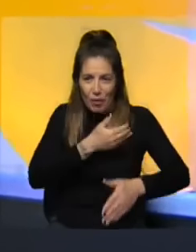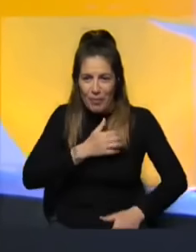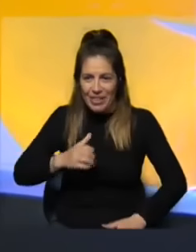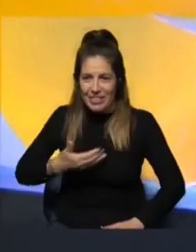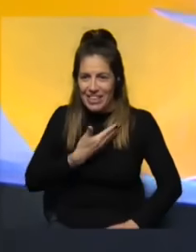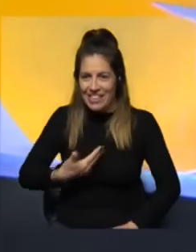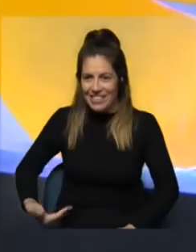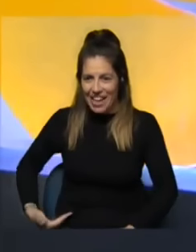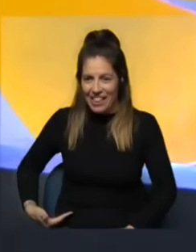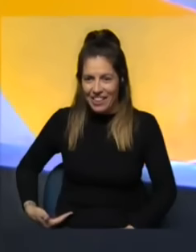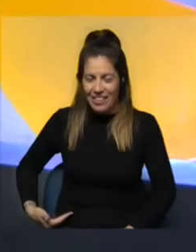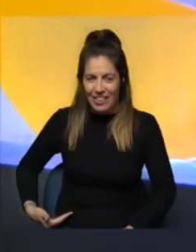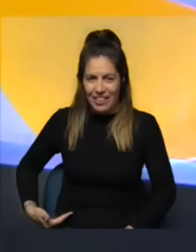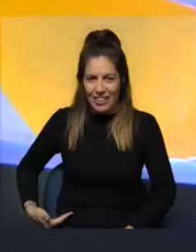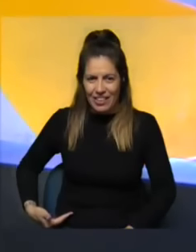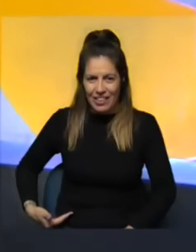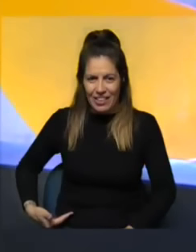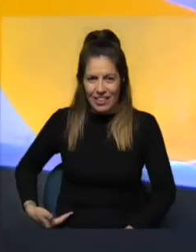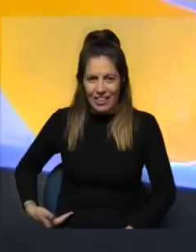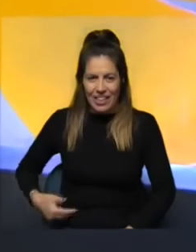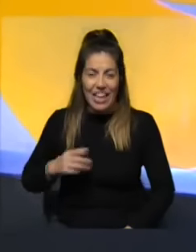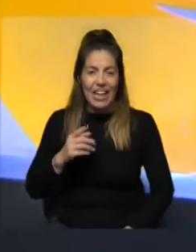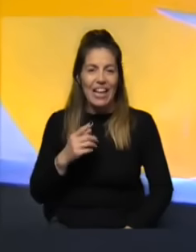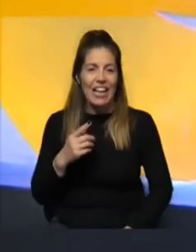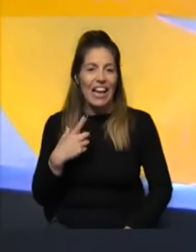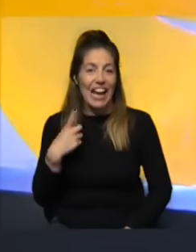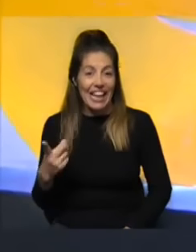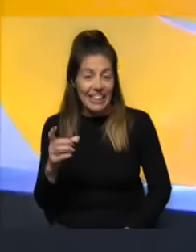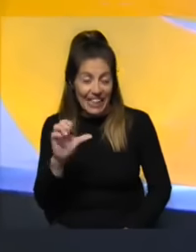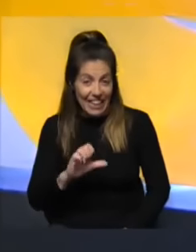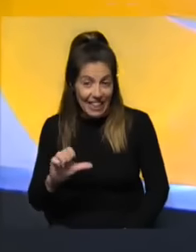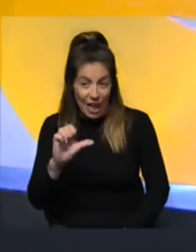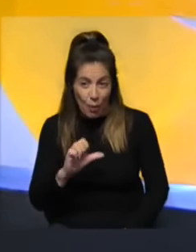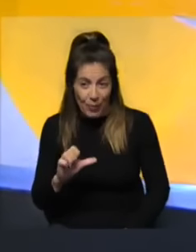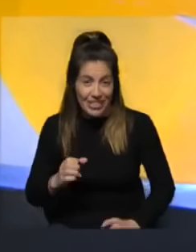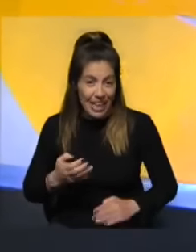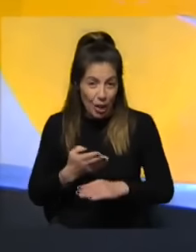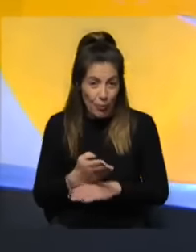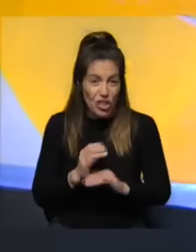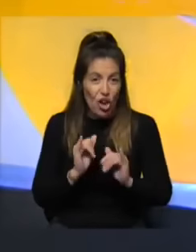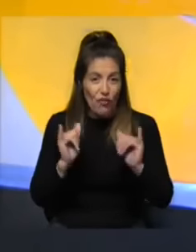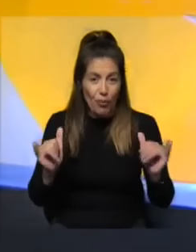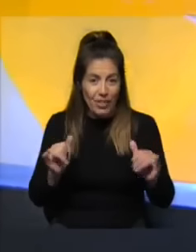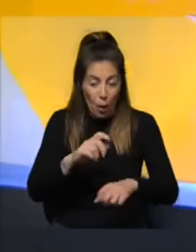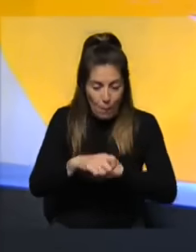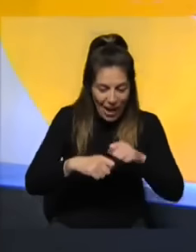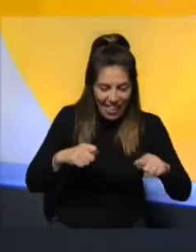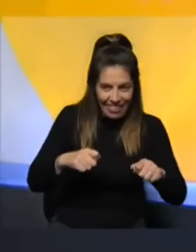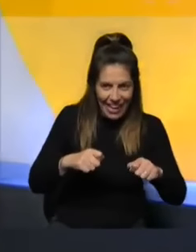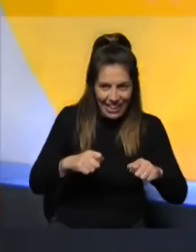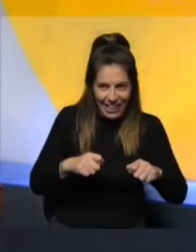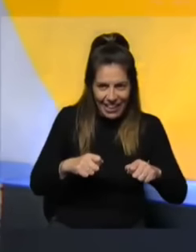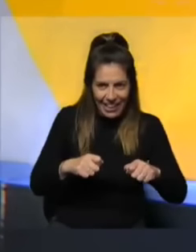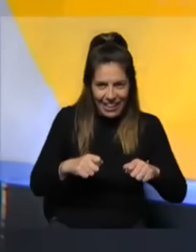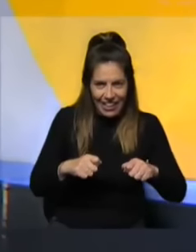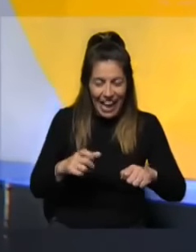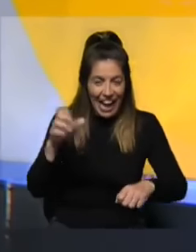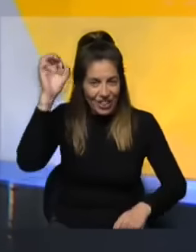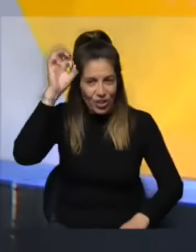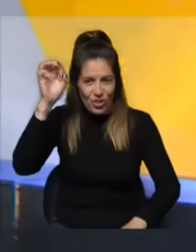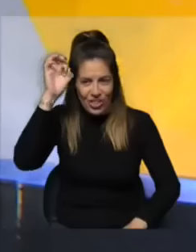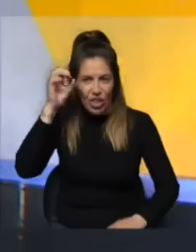presidencial. Marcelo Acuña, gerente de la empresa que pidió estos datos para atar a estos funcionarios, a estos